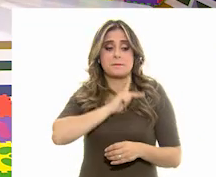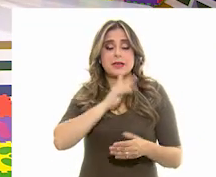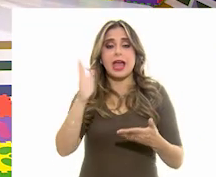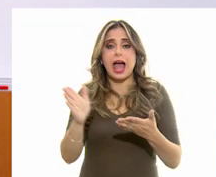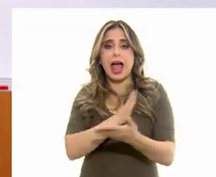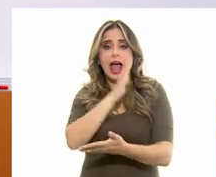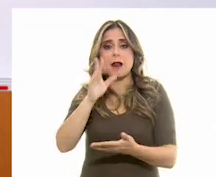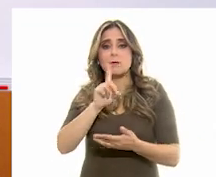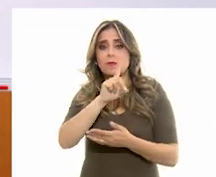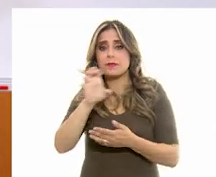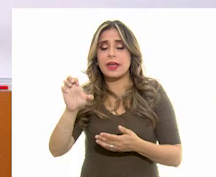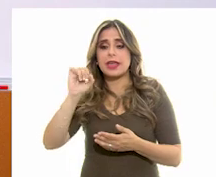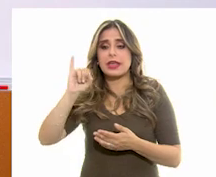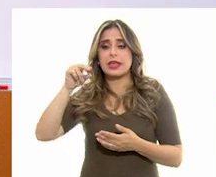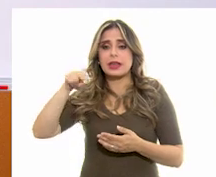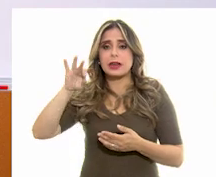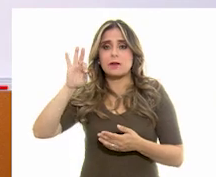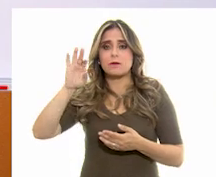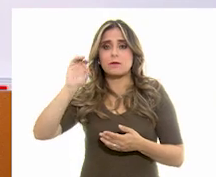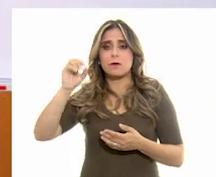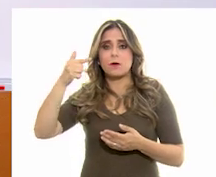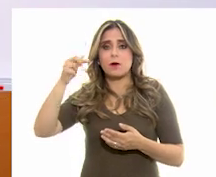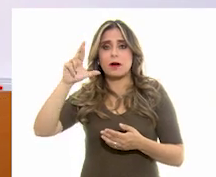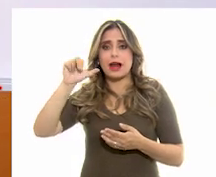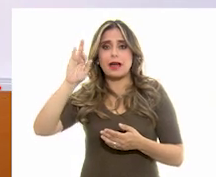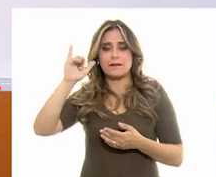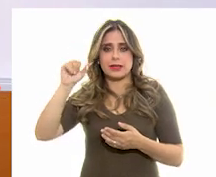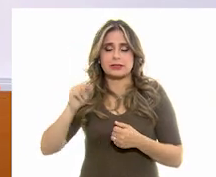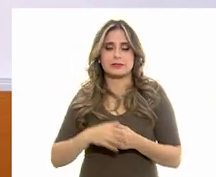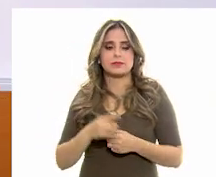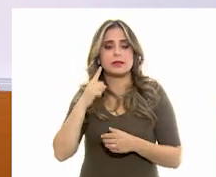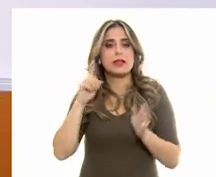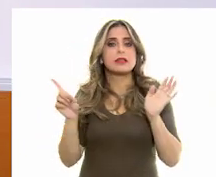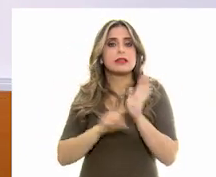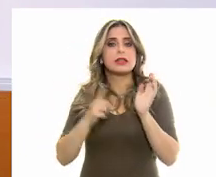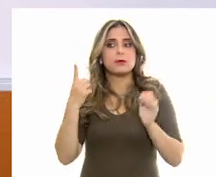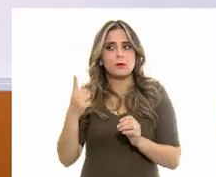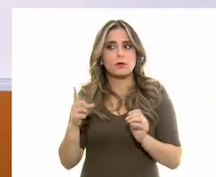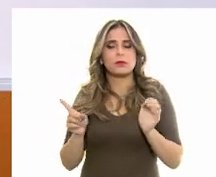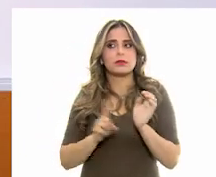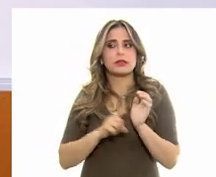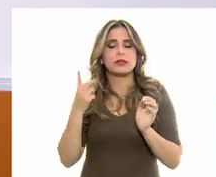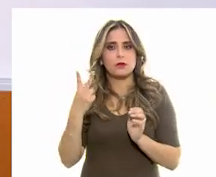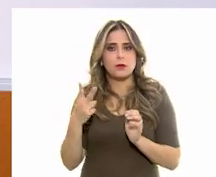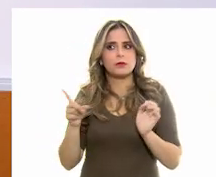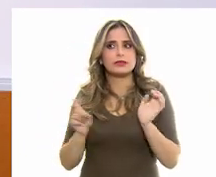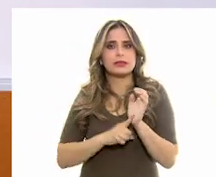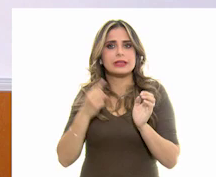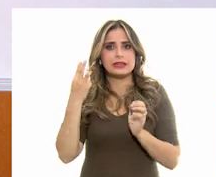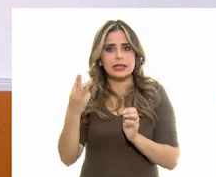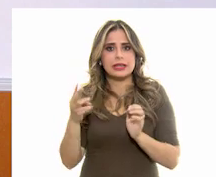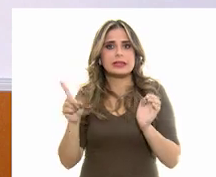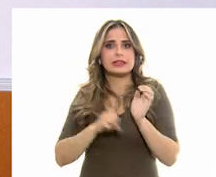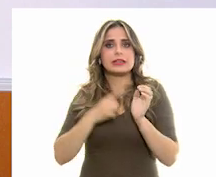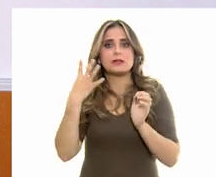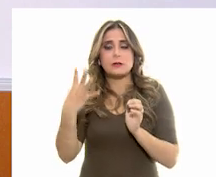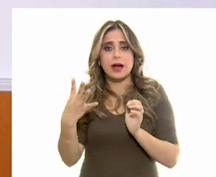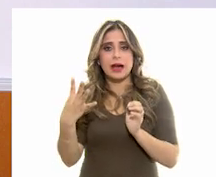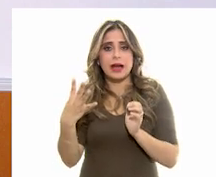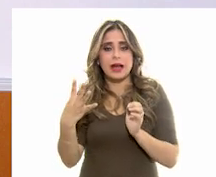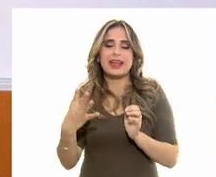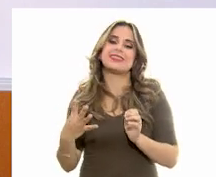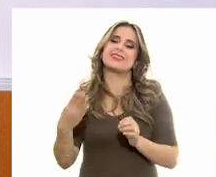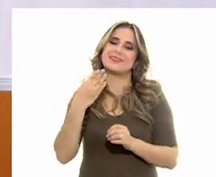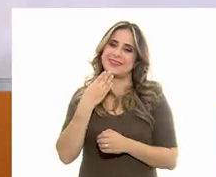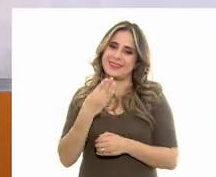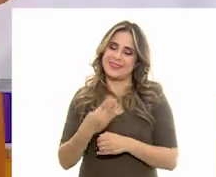de infografías. A ver. Uno, dos, tres, cuatro. ¡Cuatro!